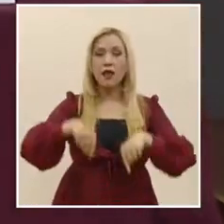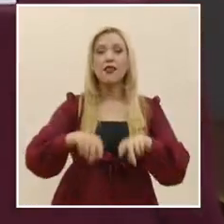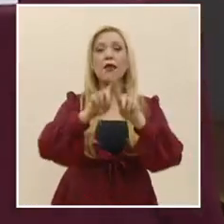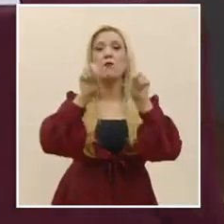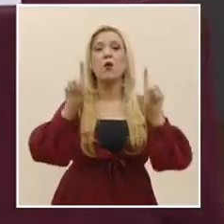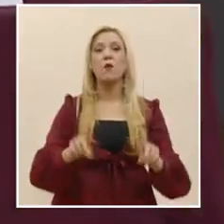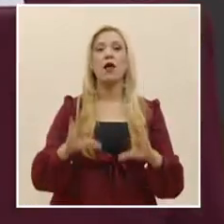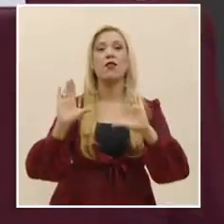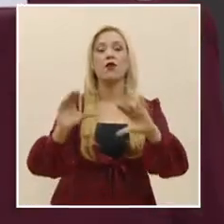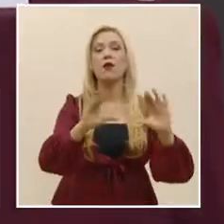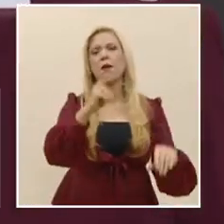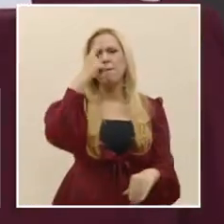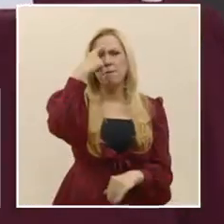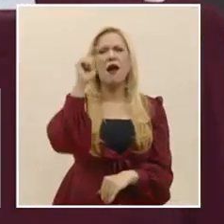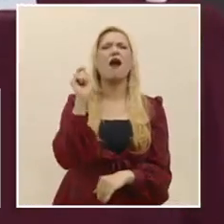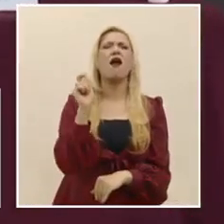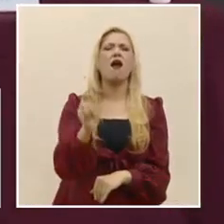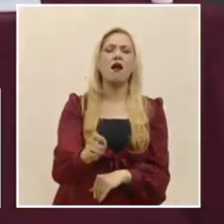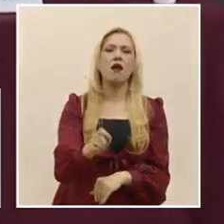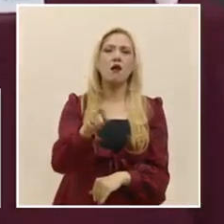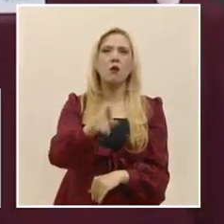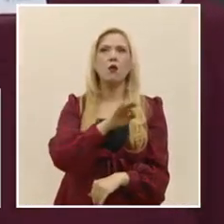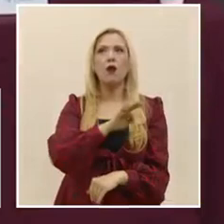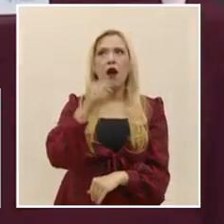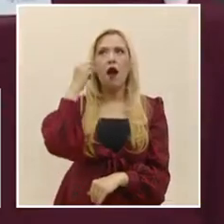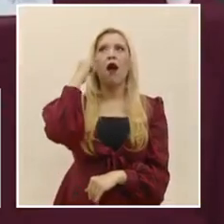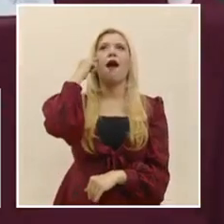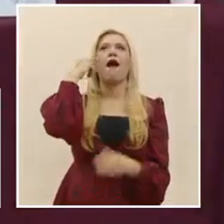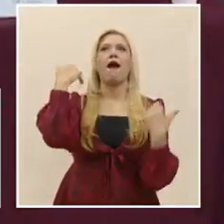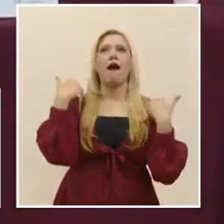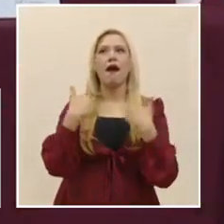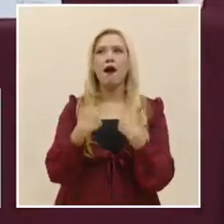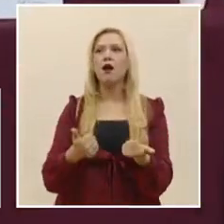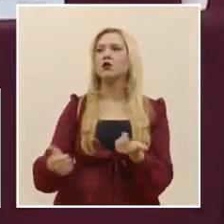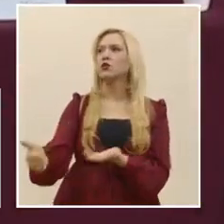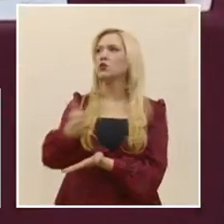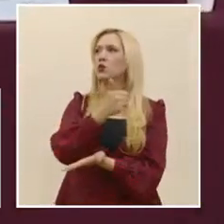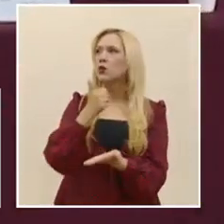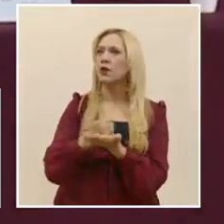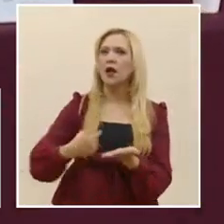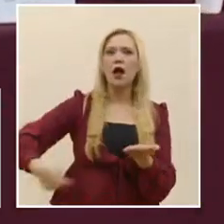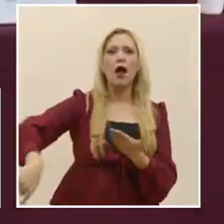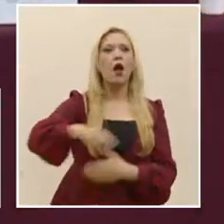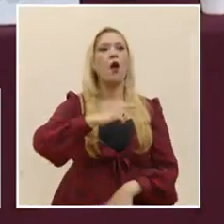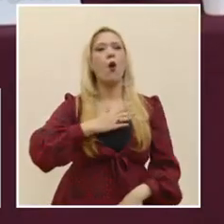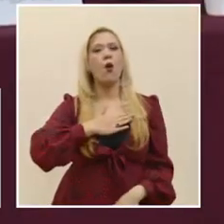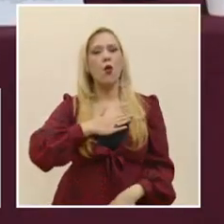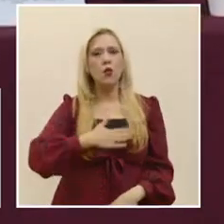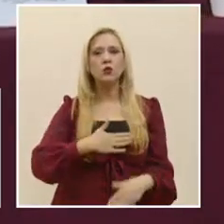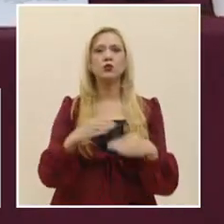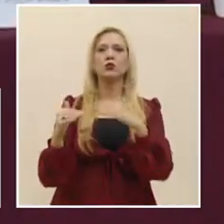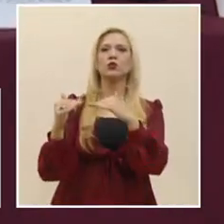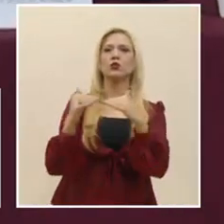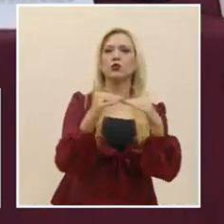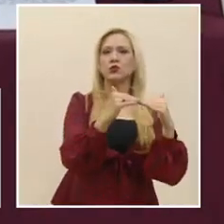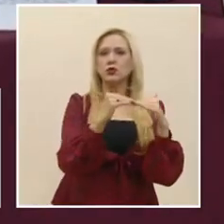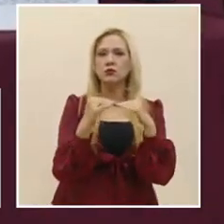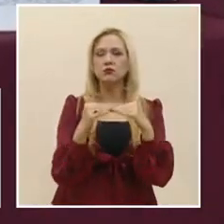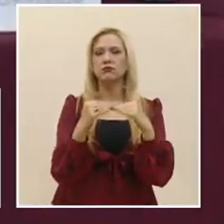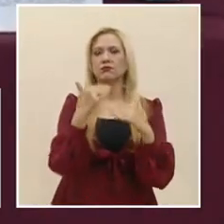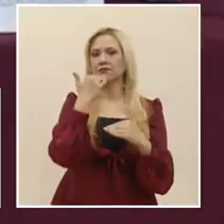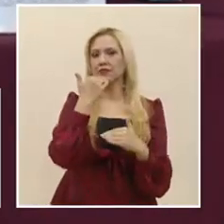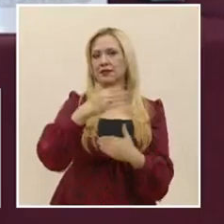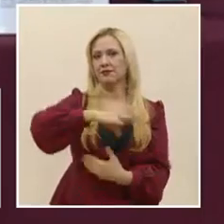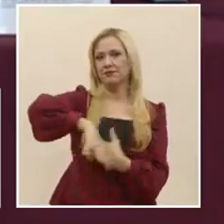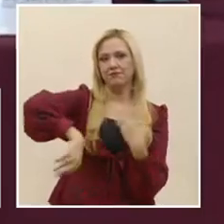permitirán contribuir de manera significativa a la construcción de ciudades más justas, equitativas y